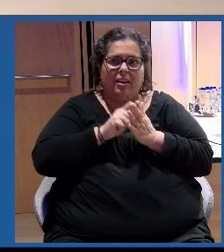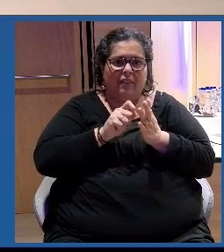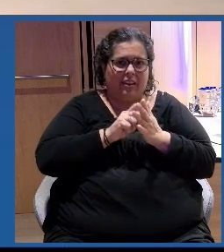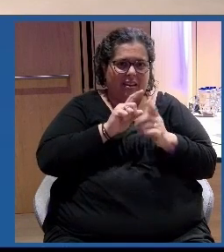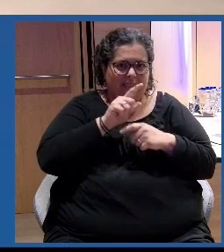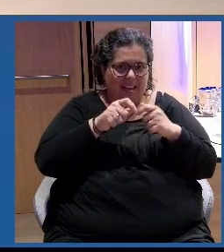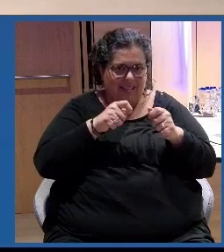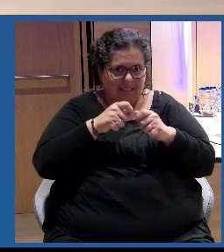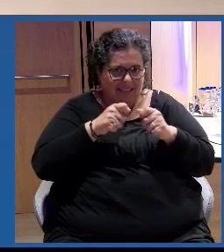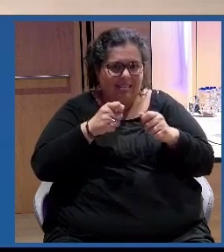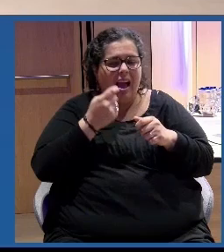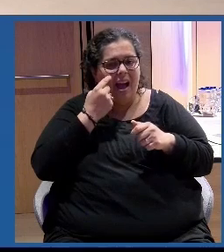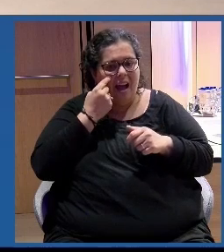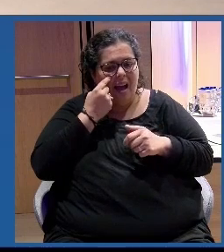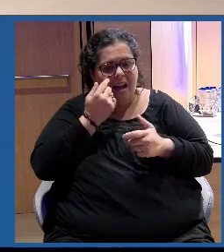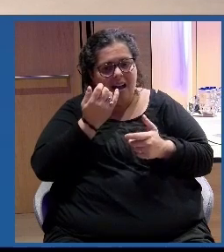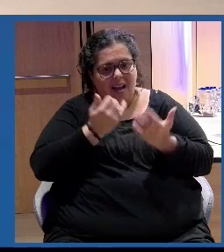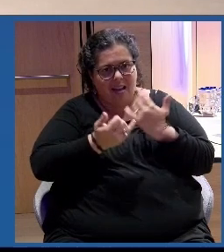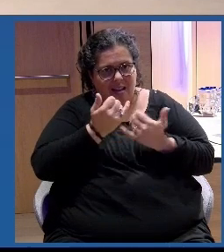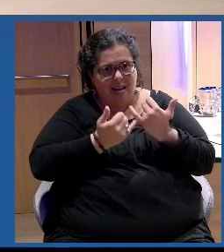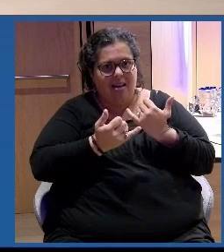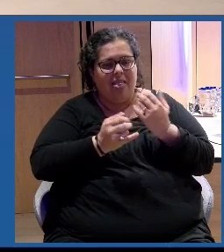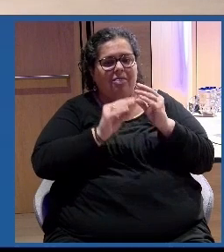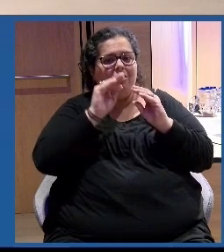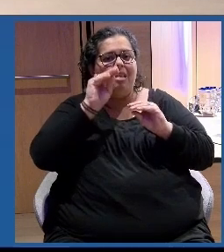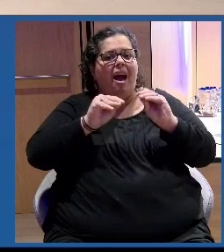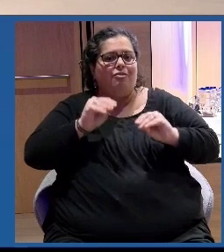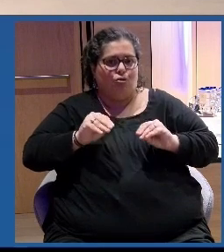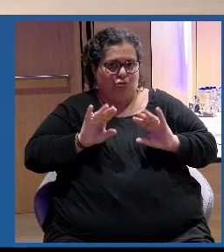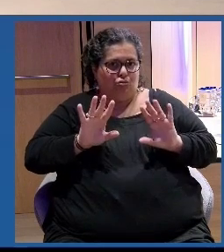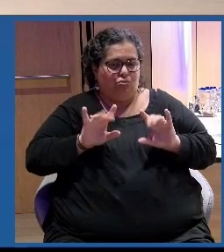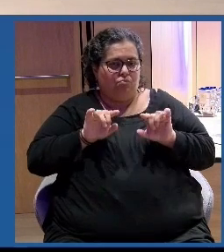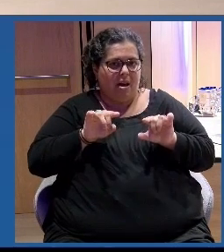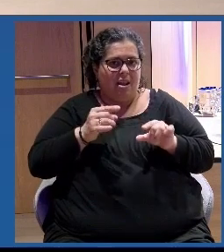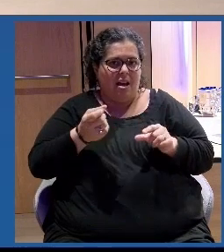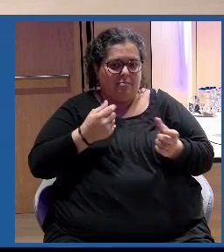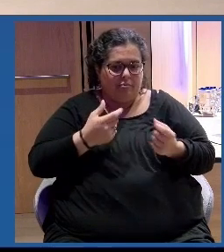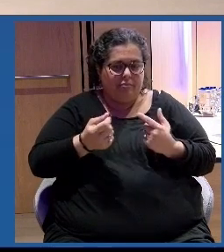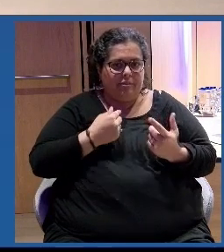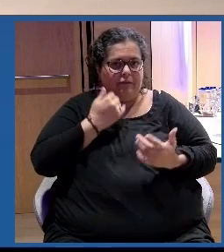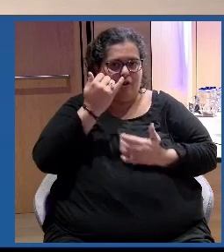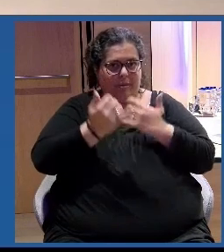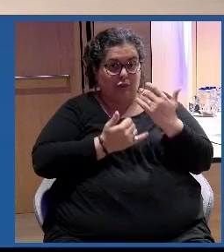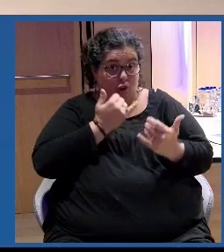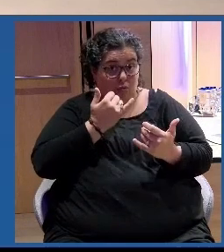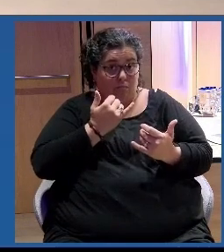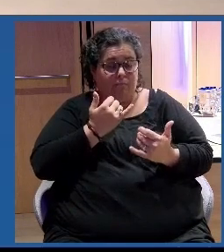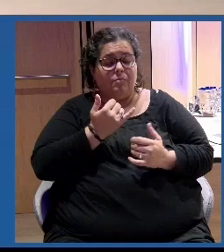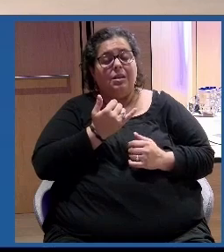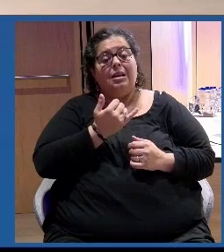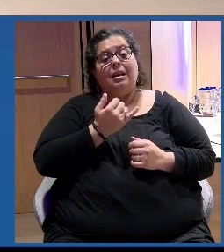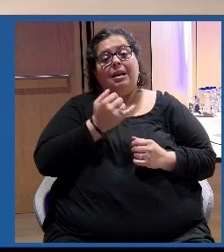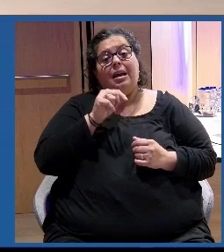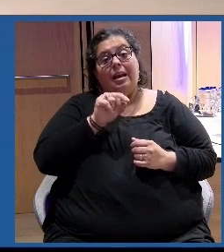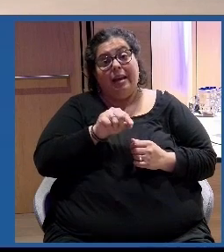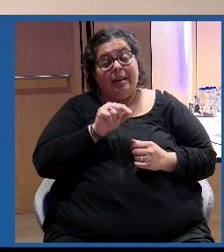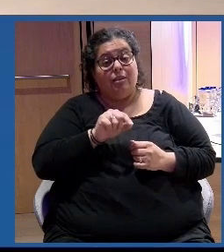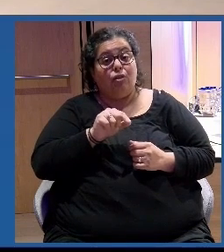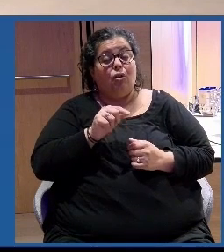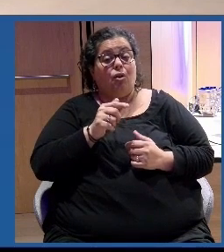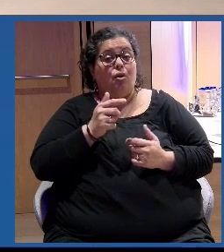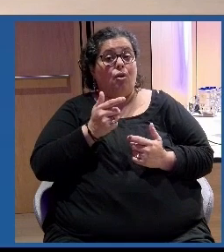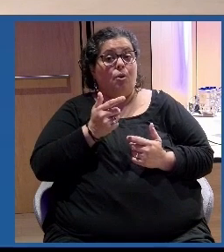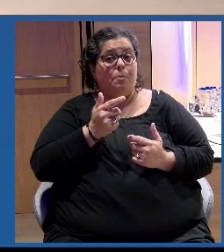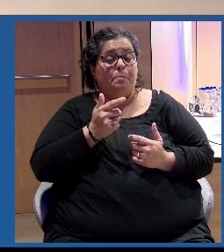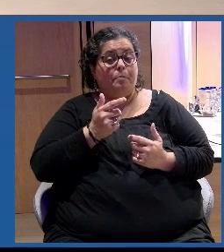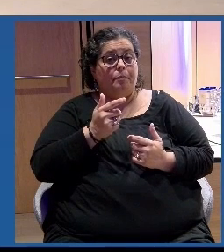pregrado y posgrado, estamos usando fuertemente el sistema para generar datos, que es otro problema no menor, digamos, en qué medida el abuso